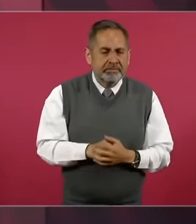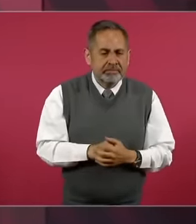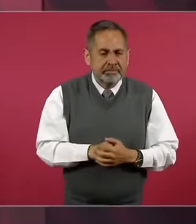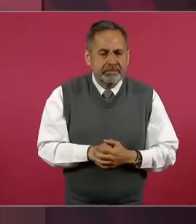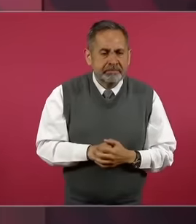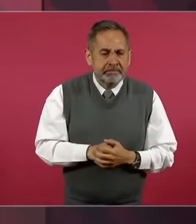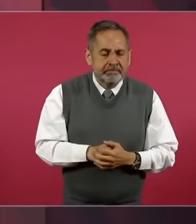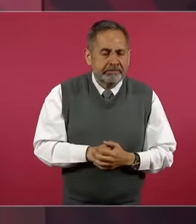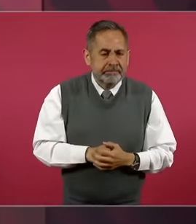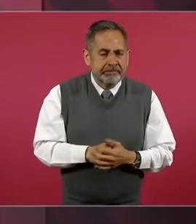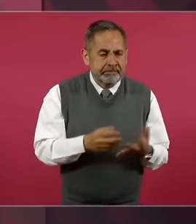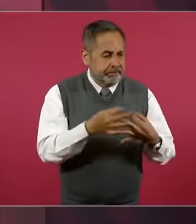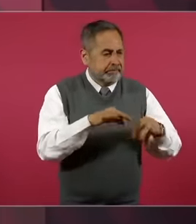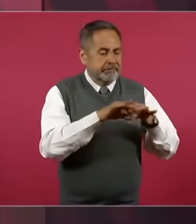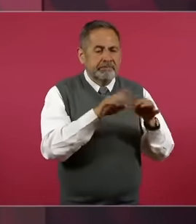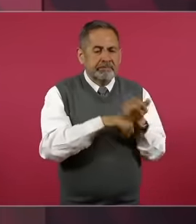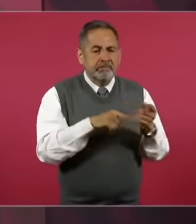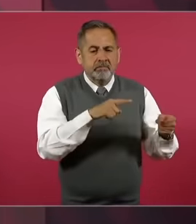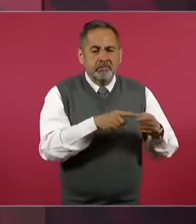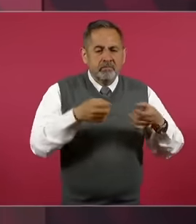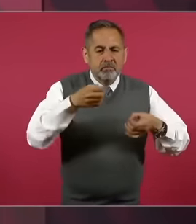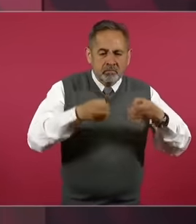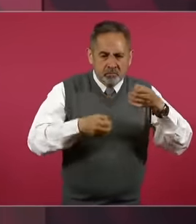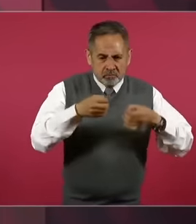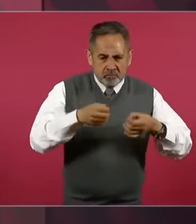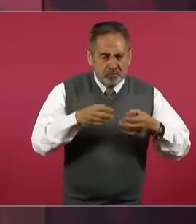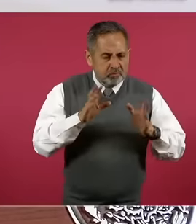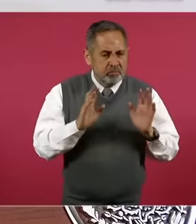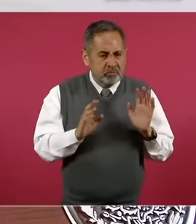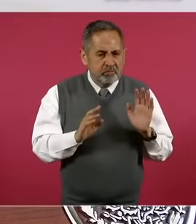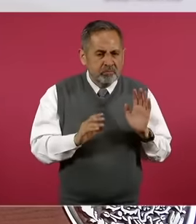esencial que son los juzgadores,